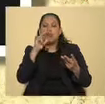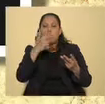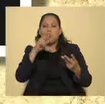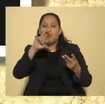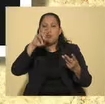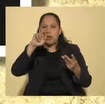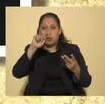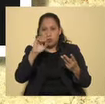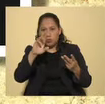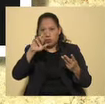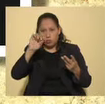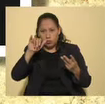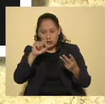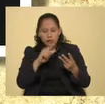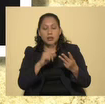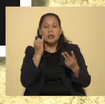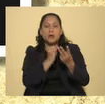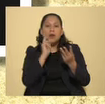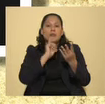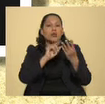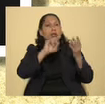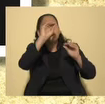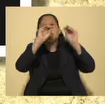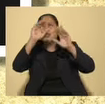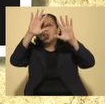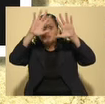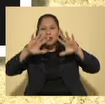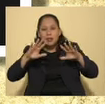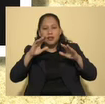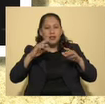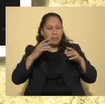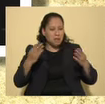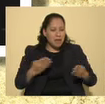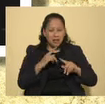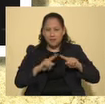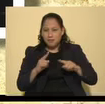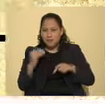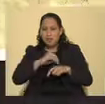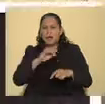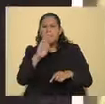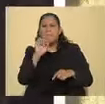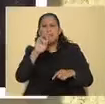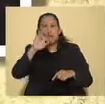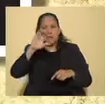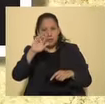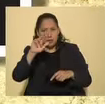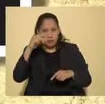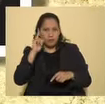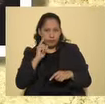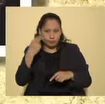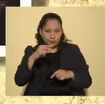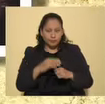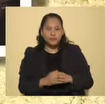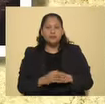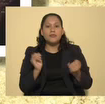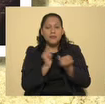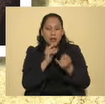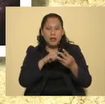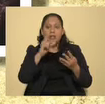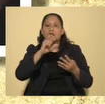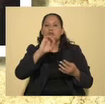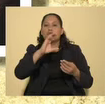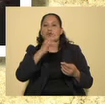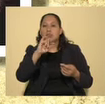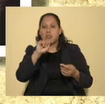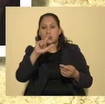bailarina y coreógrafa joven que se llama Bárbara Folques. Y la obra tiene un equipo creativo fantástico, está Xochitl González